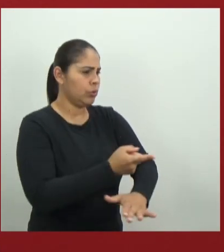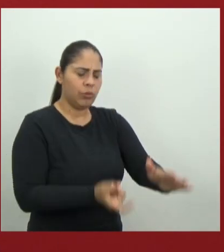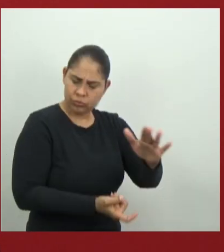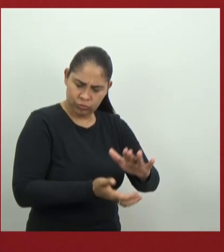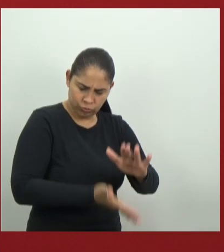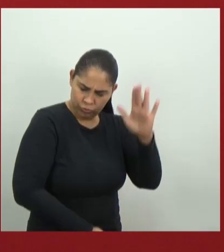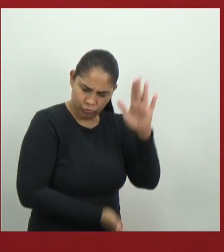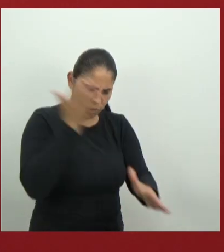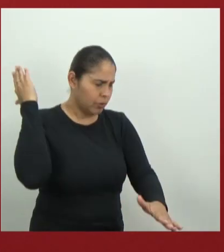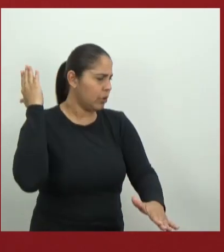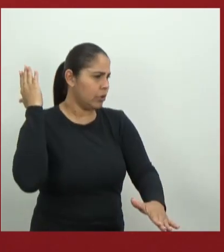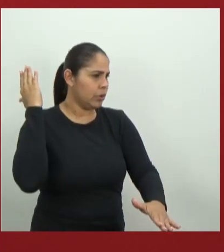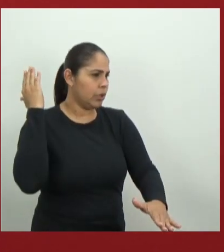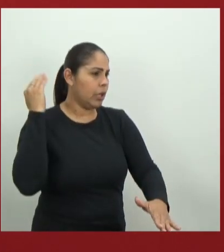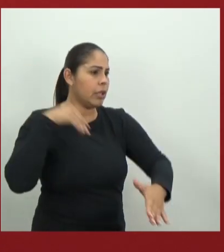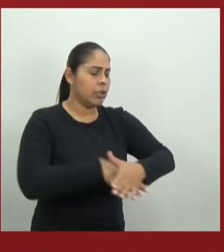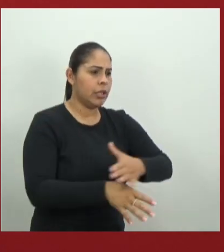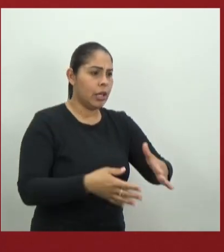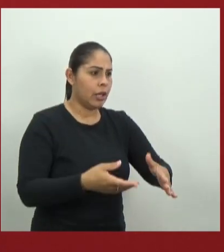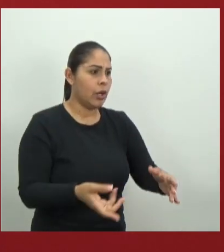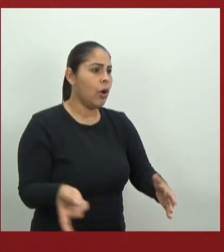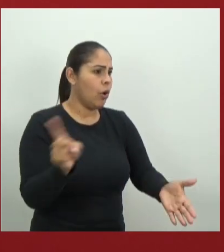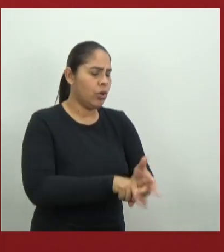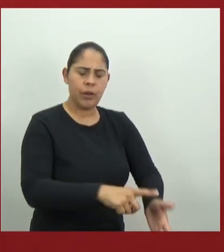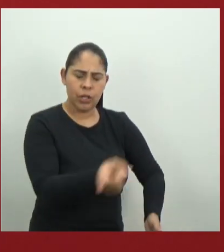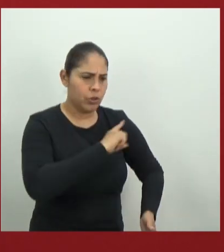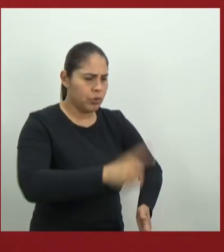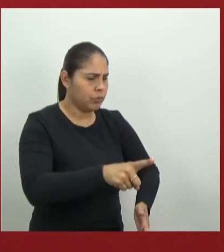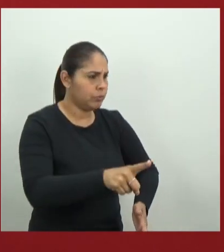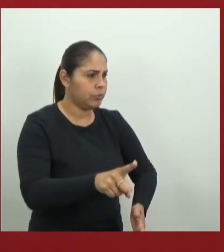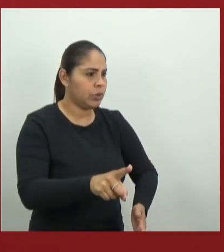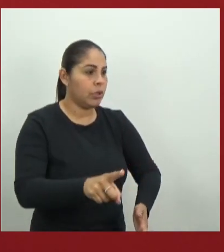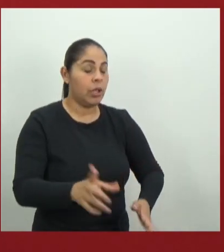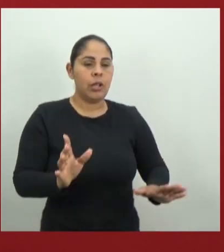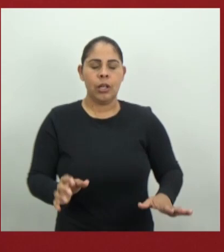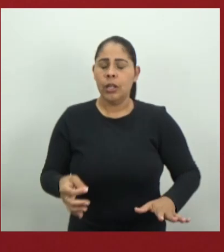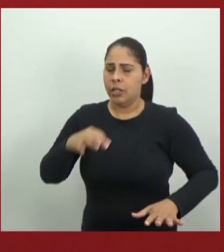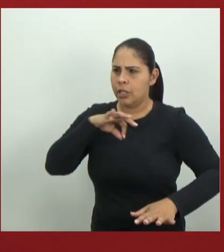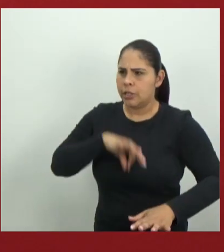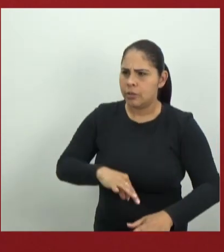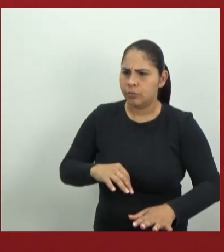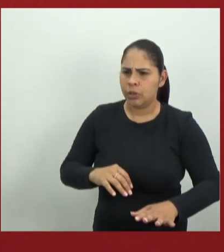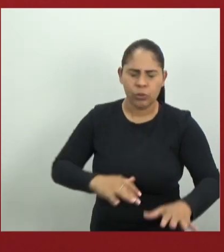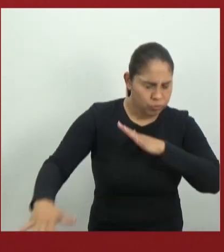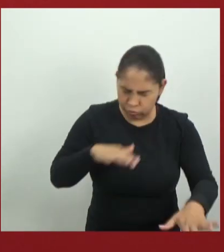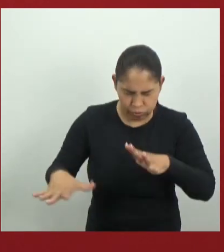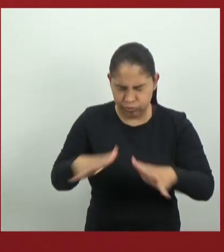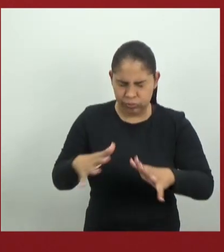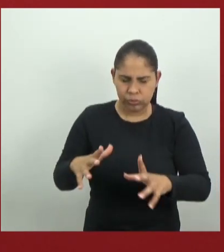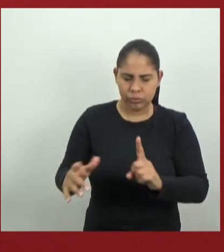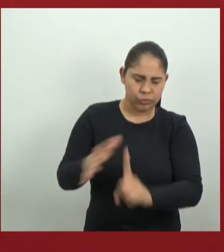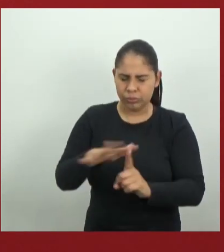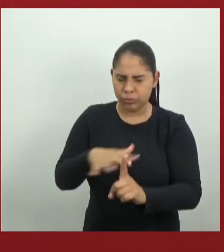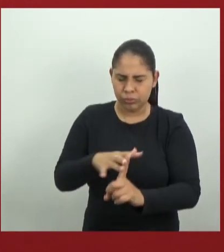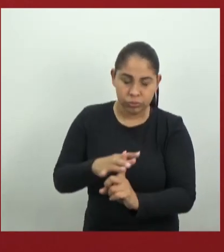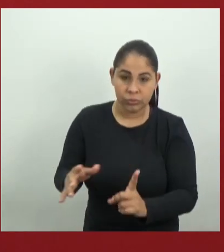él y no entres más en él. Entonces el espíritu clamando y sacudiéndole con violencia salió y él quedó como muerto,